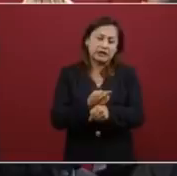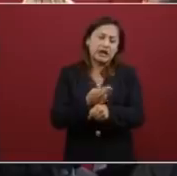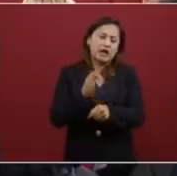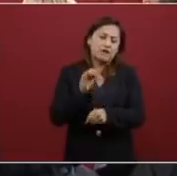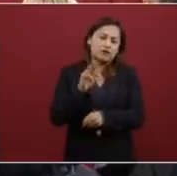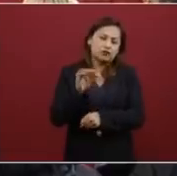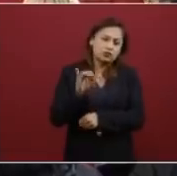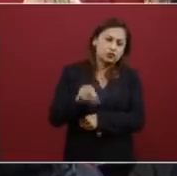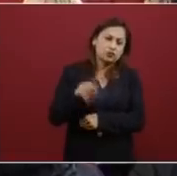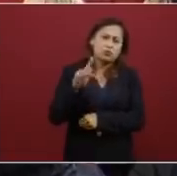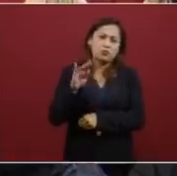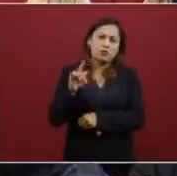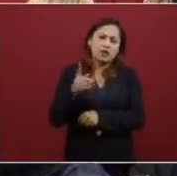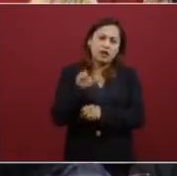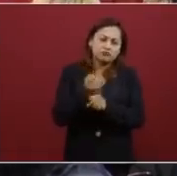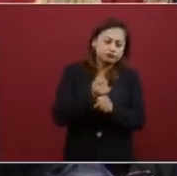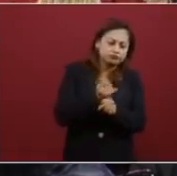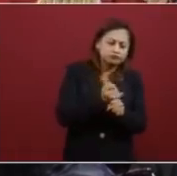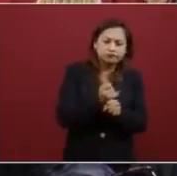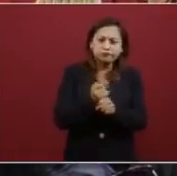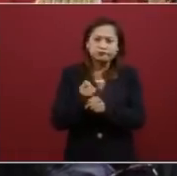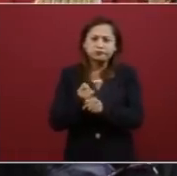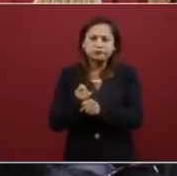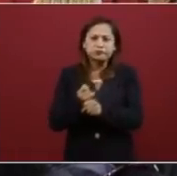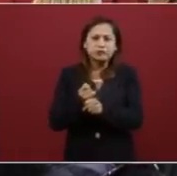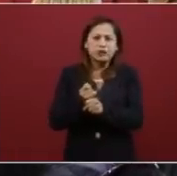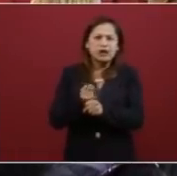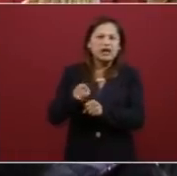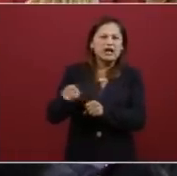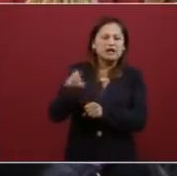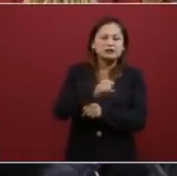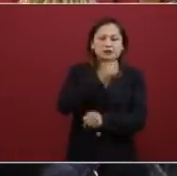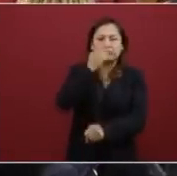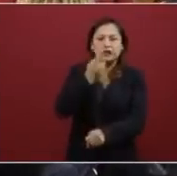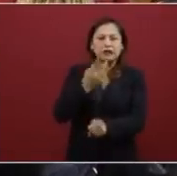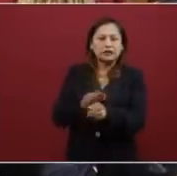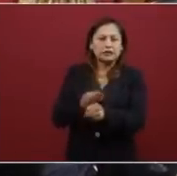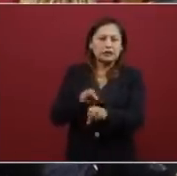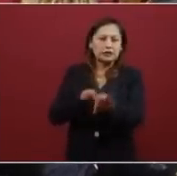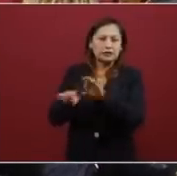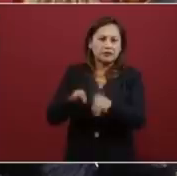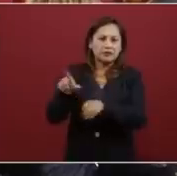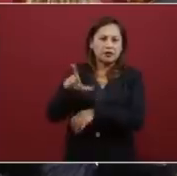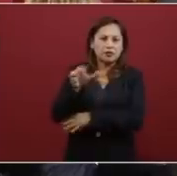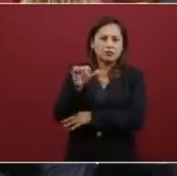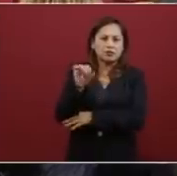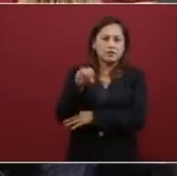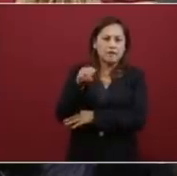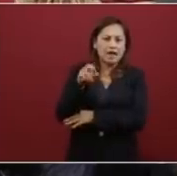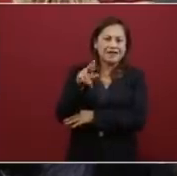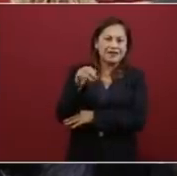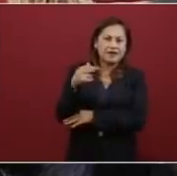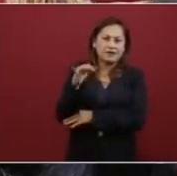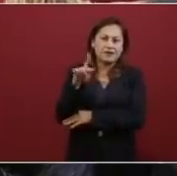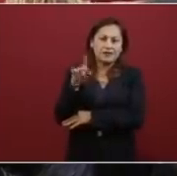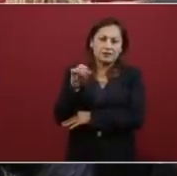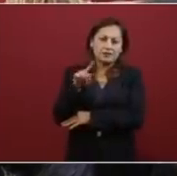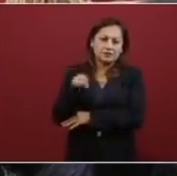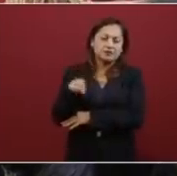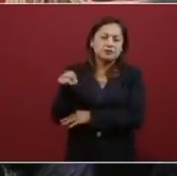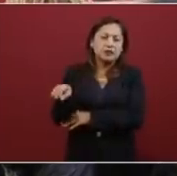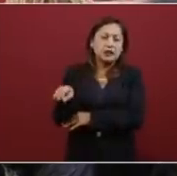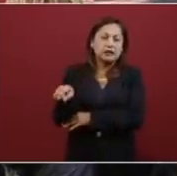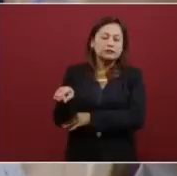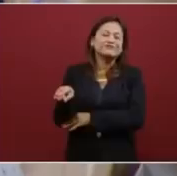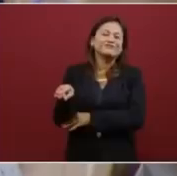está investigando a la Secretaría del Trabajo, Luisa María Alcalde, por un supuesto o un posible conflicto